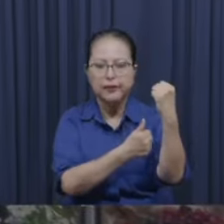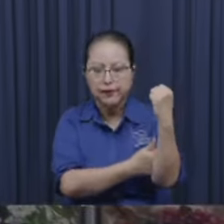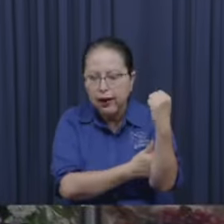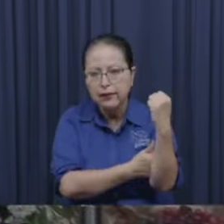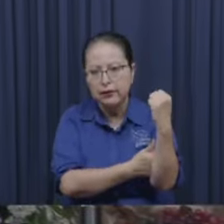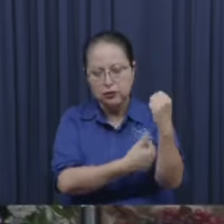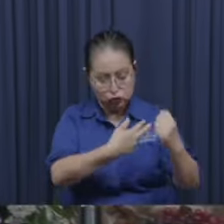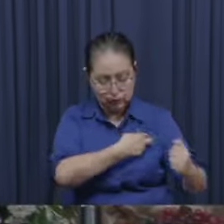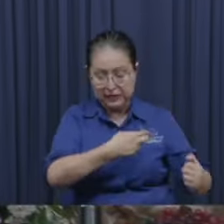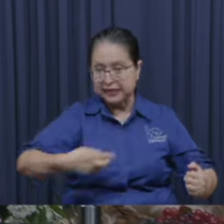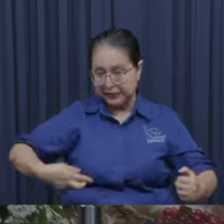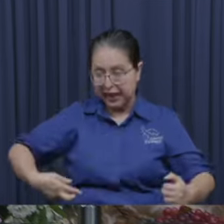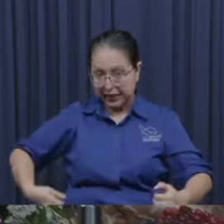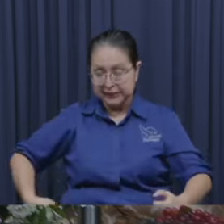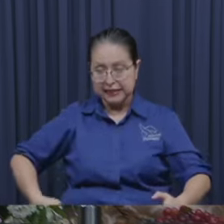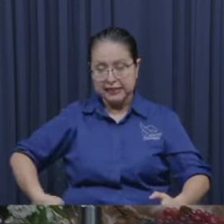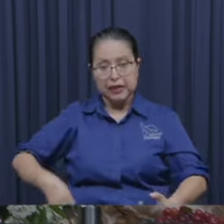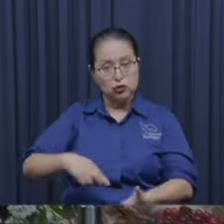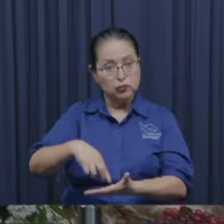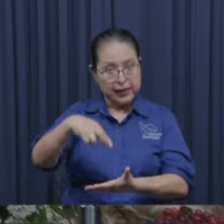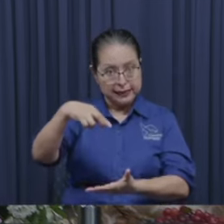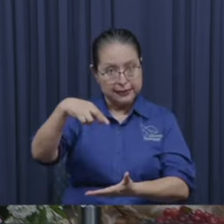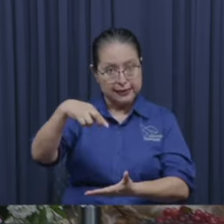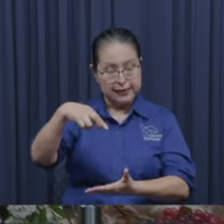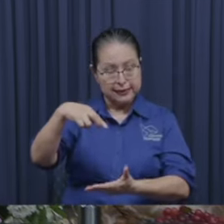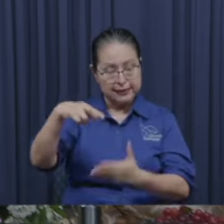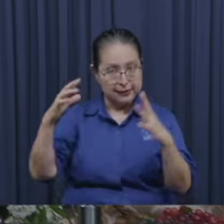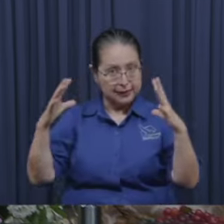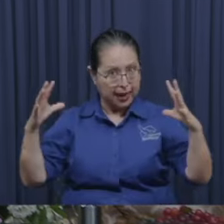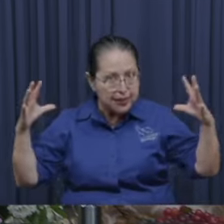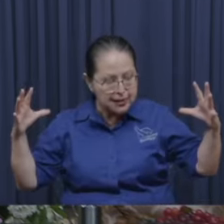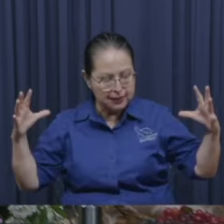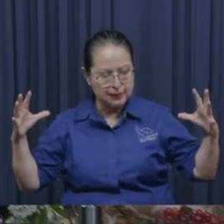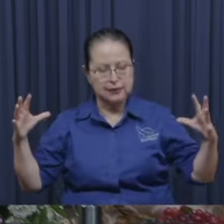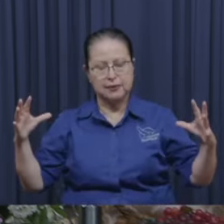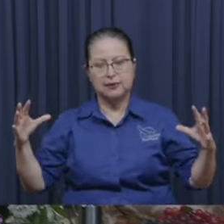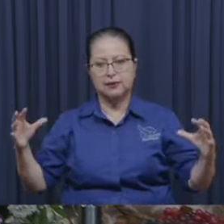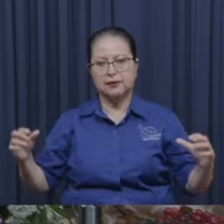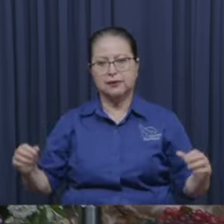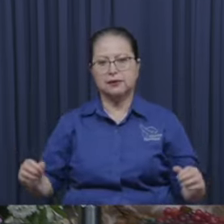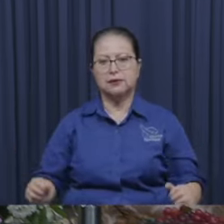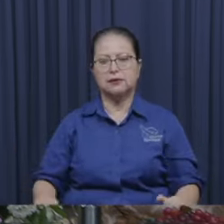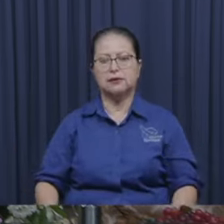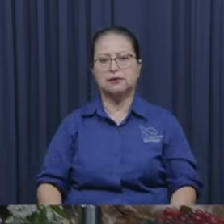estado de las potencias nucleares porque no es una potencia nuclear